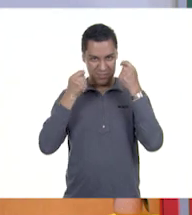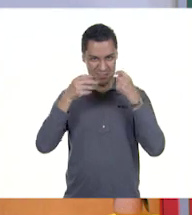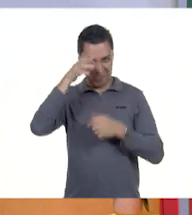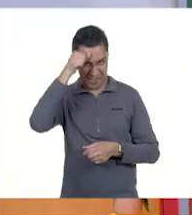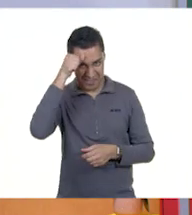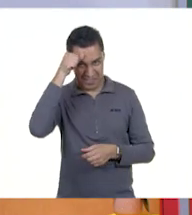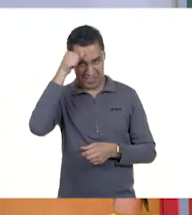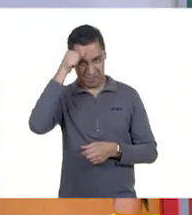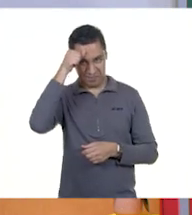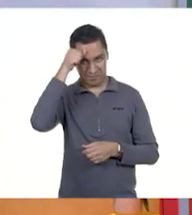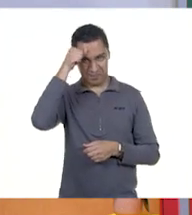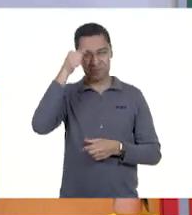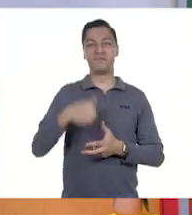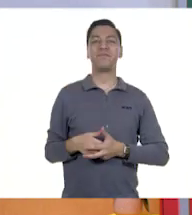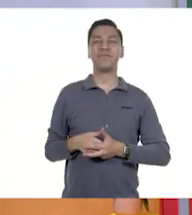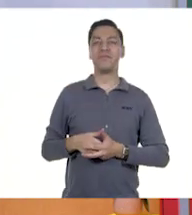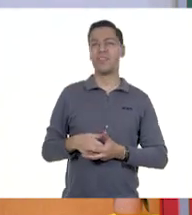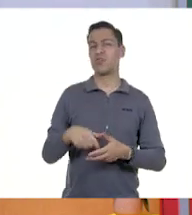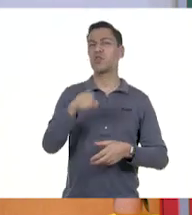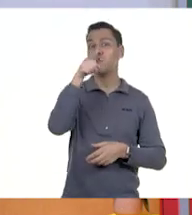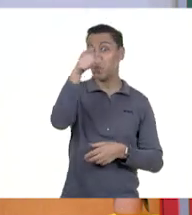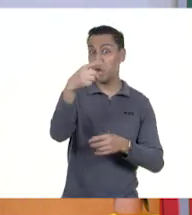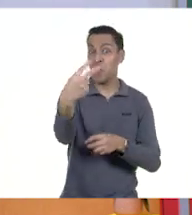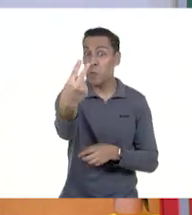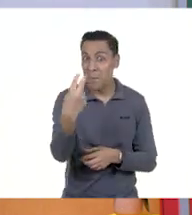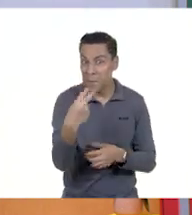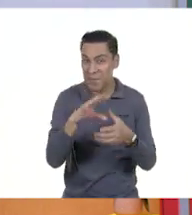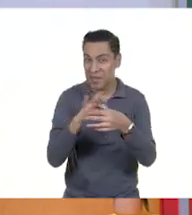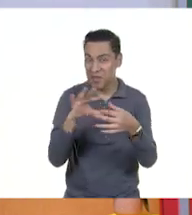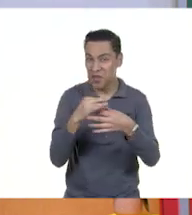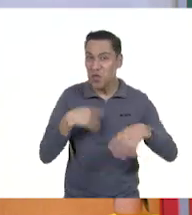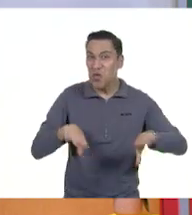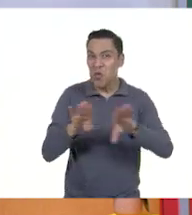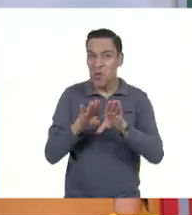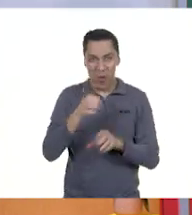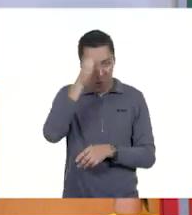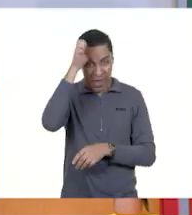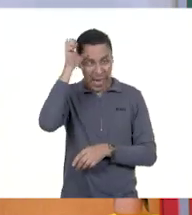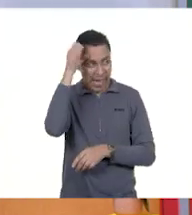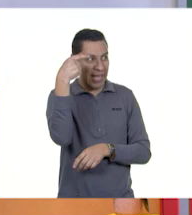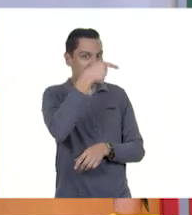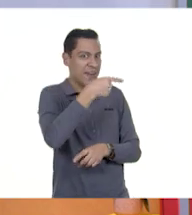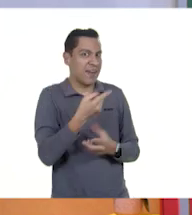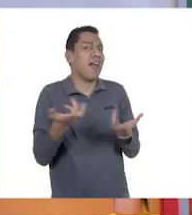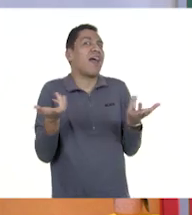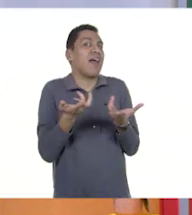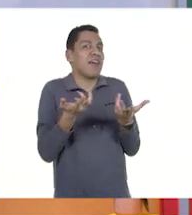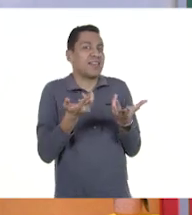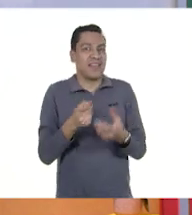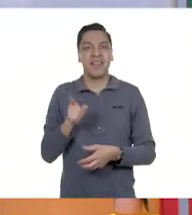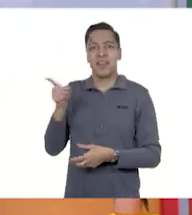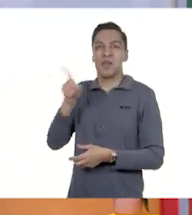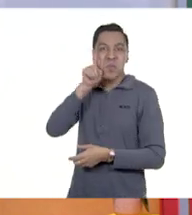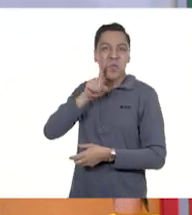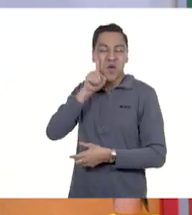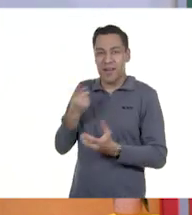de descifrar de qué se está tratando, qué está tratando de hacer Eric o qué estoy tratando de hacer yo y vamos a clasificarla incorrecta o